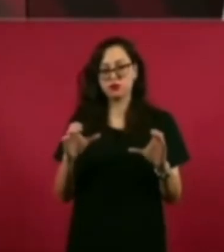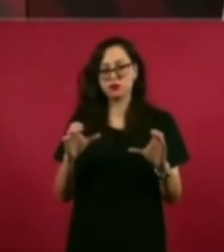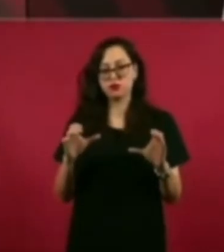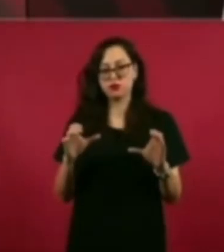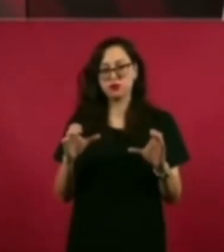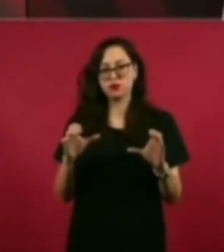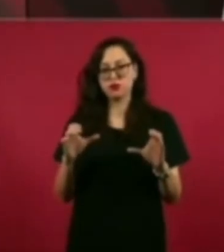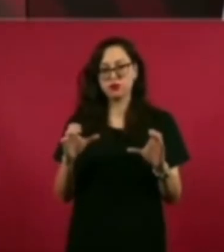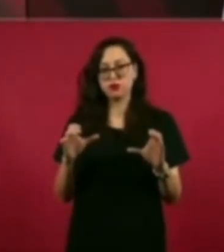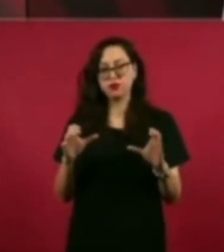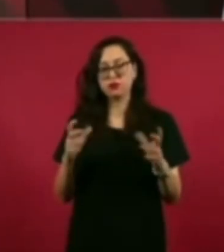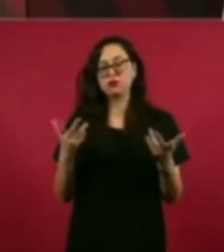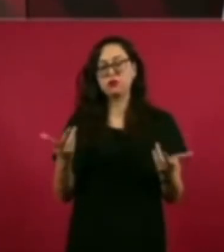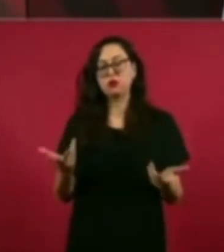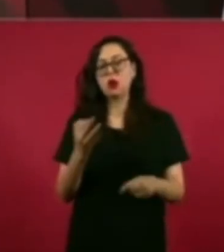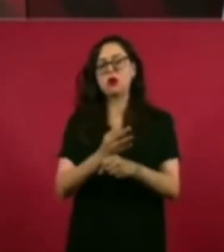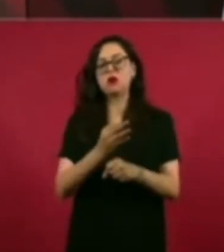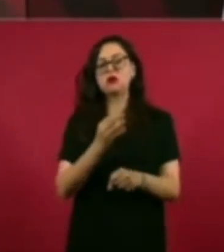si no,